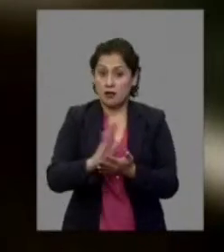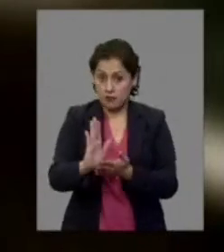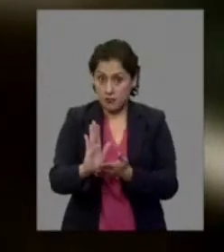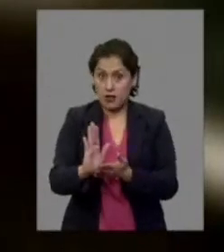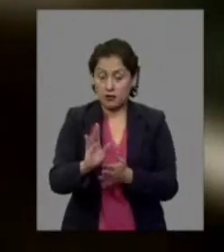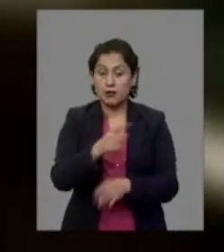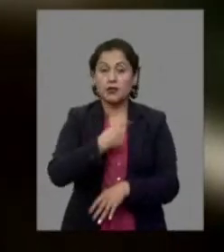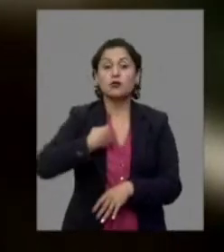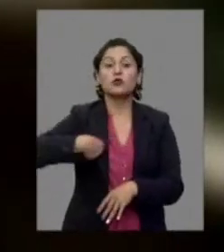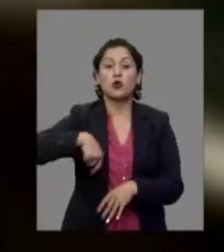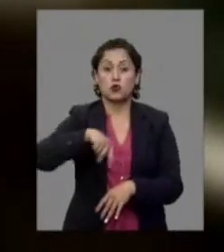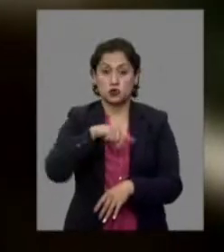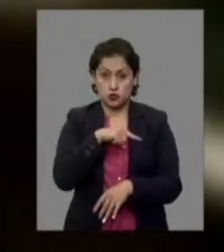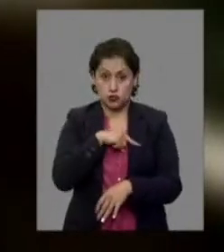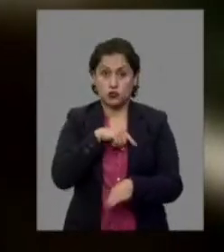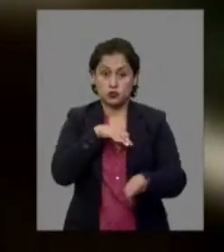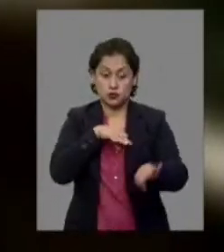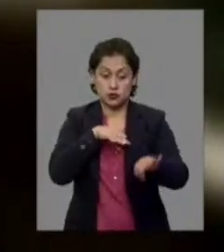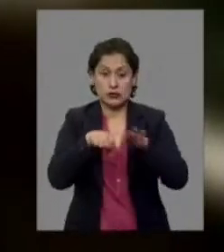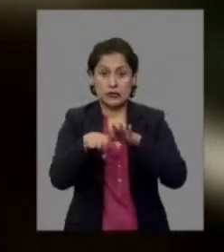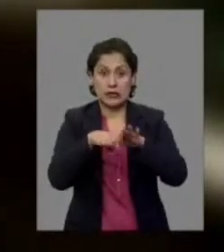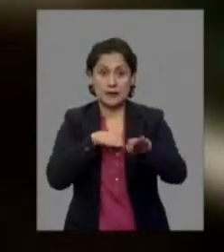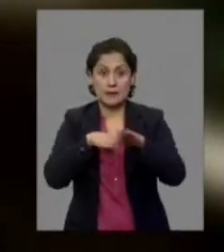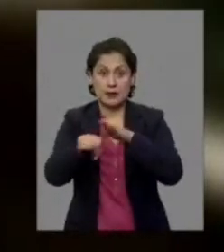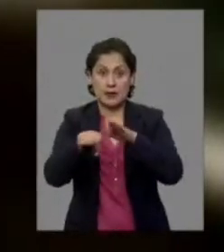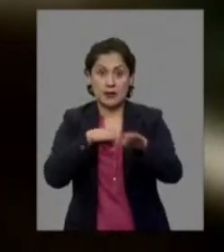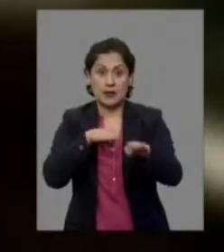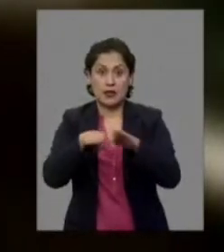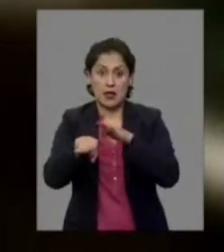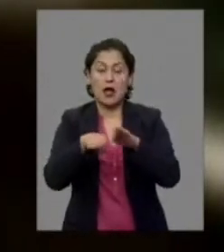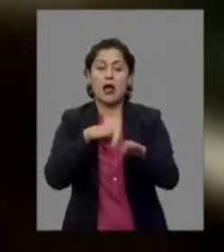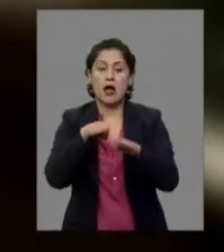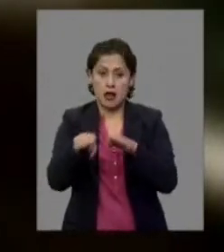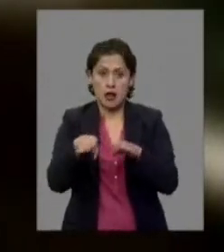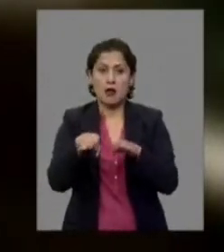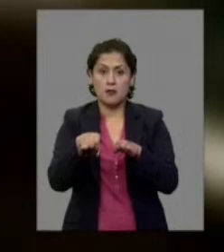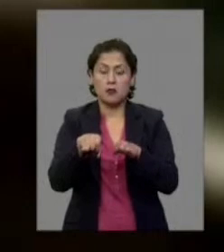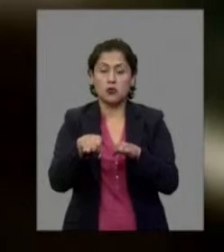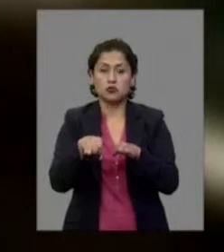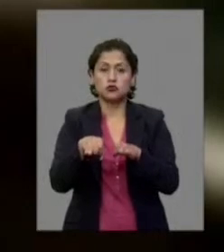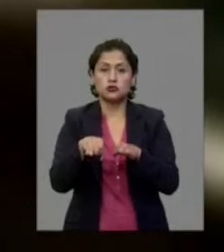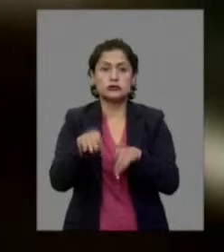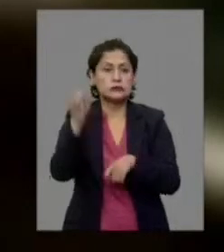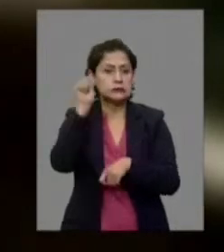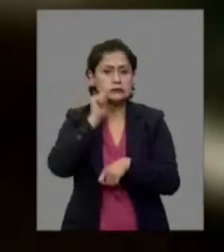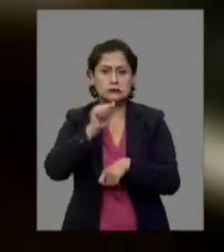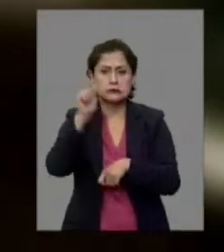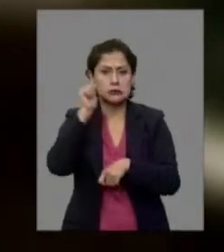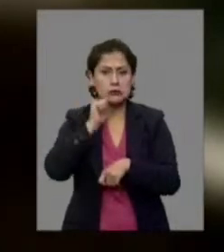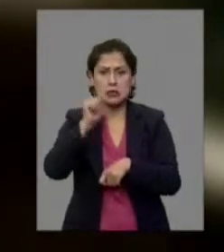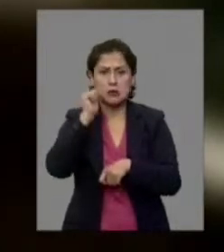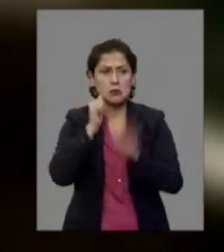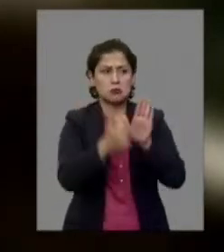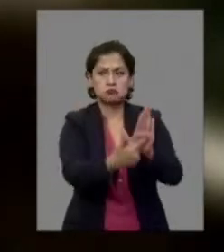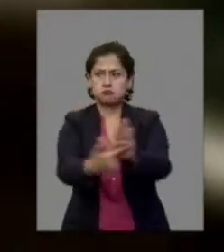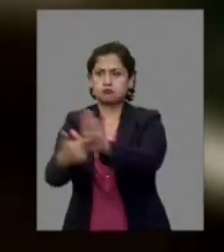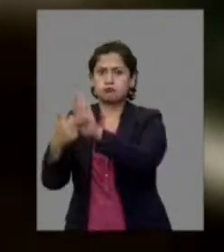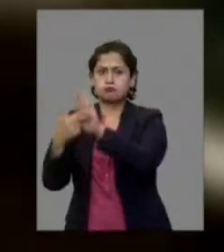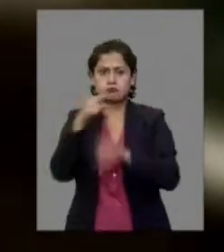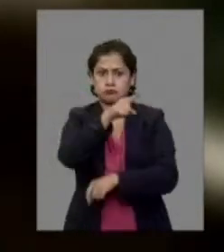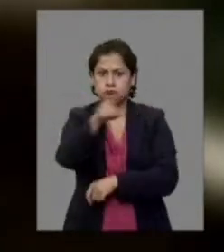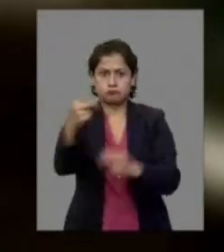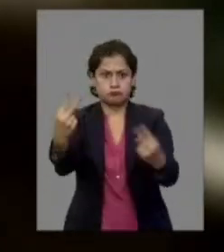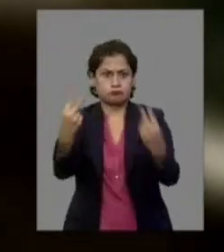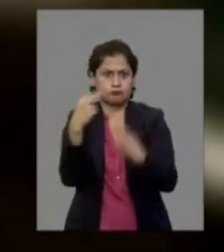oportunidad de realizar nuestro trabajo de cara a la sociedad en sesiones públicas que ahora con motivo de la pandemia